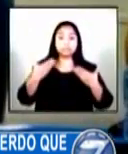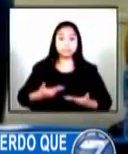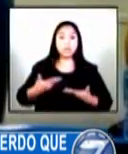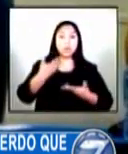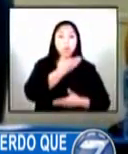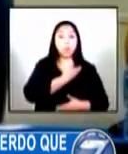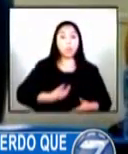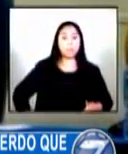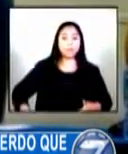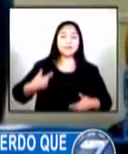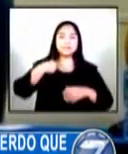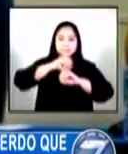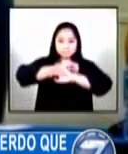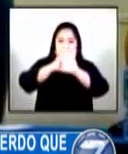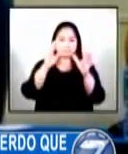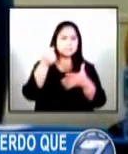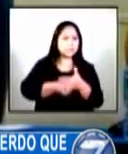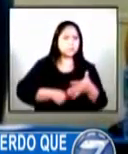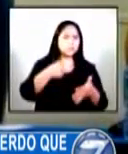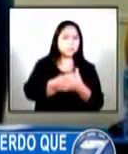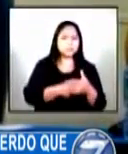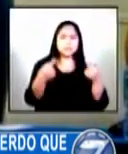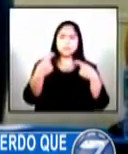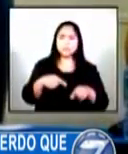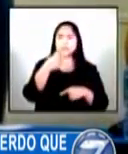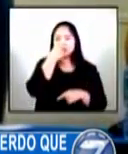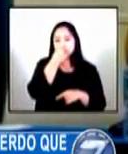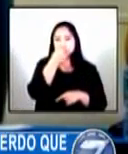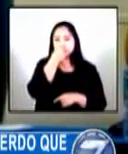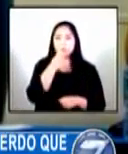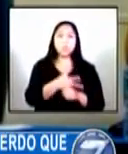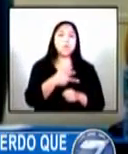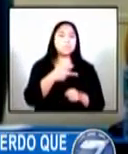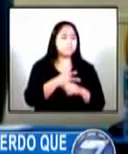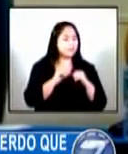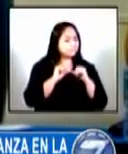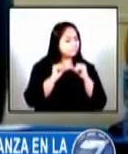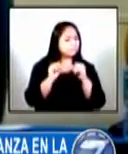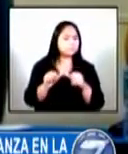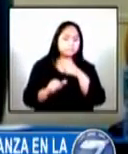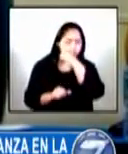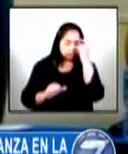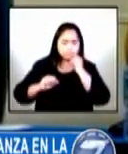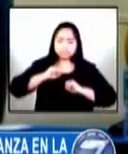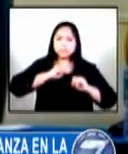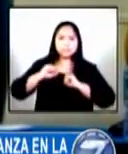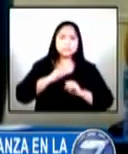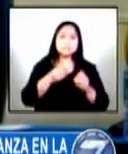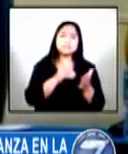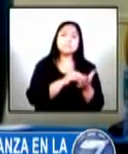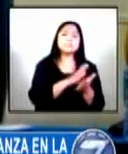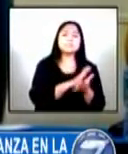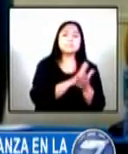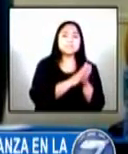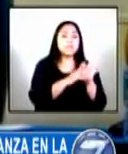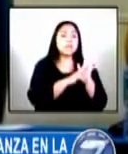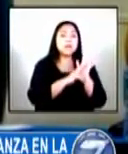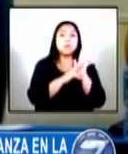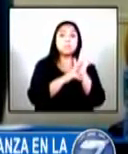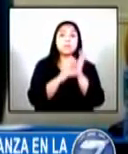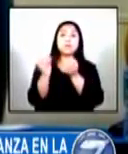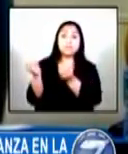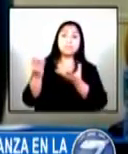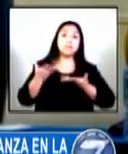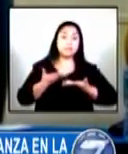gobernabilidad, transparencia y lucha contra la corrupción, Guatemala continúa trabajando en la implementación de las recomendaciones emitidas por el Comité